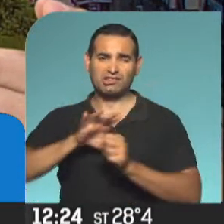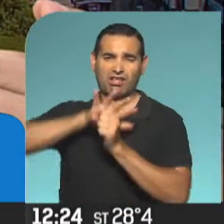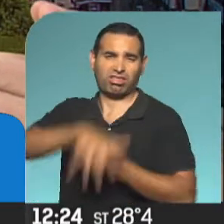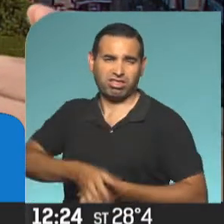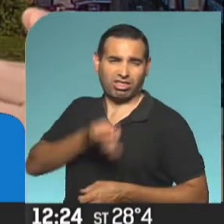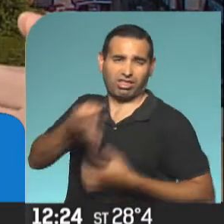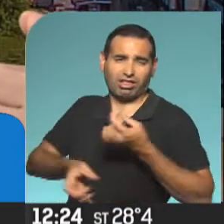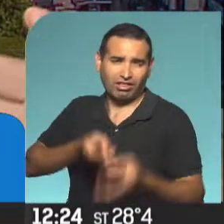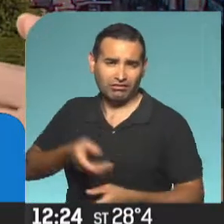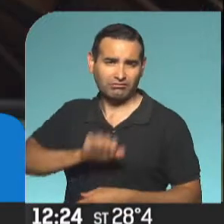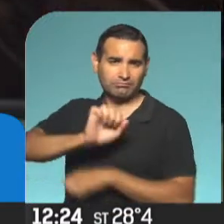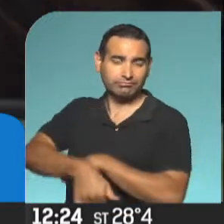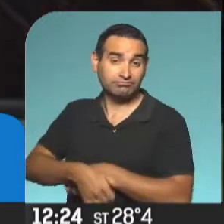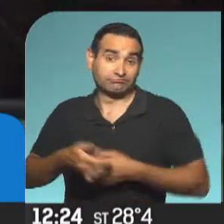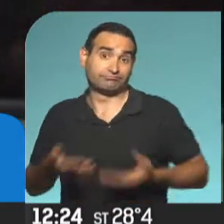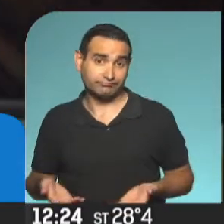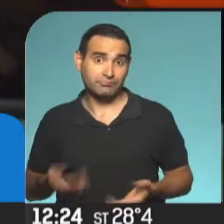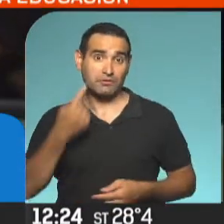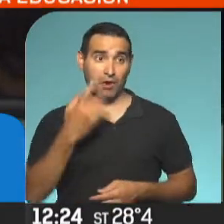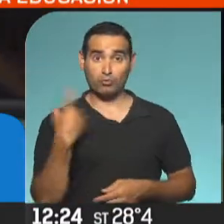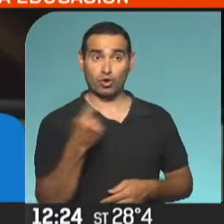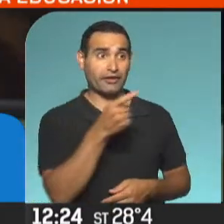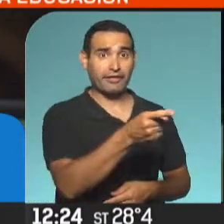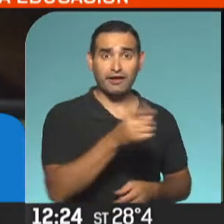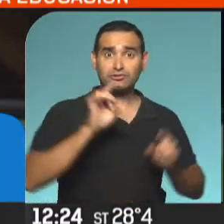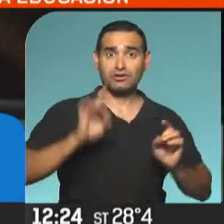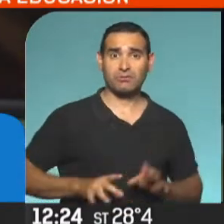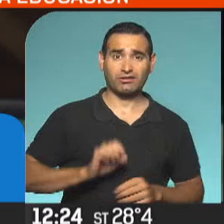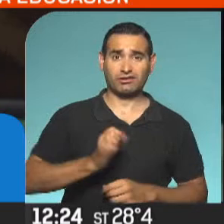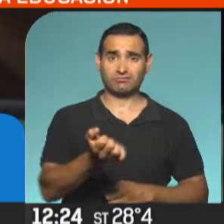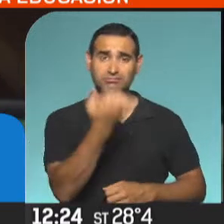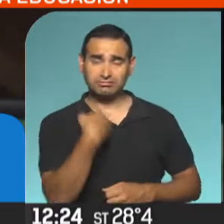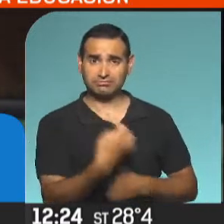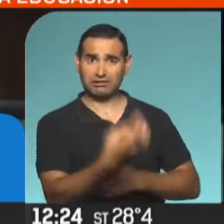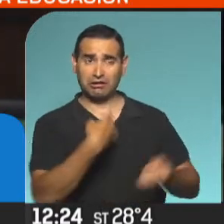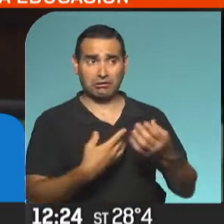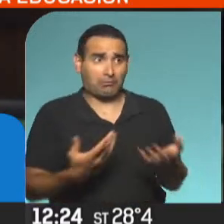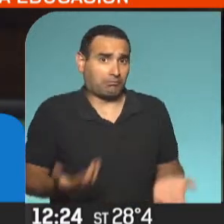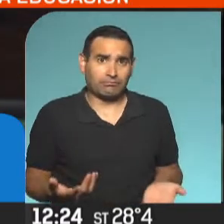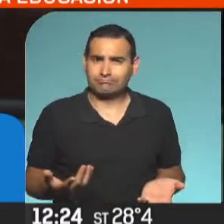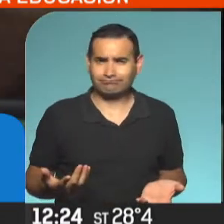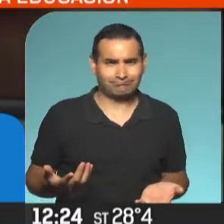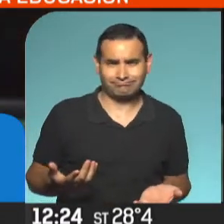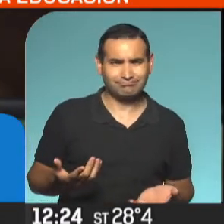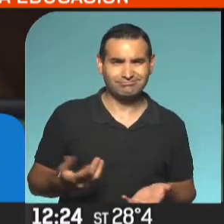docentes. Digo, entonces, si uno ve que la autoridad lo único que hace es denostar y humillar, muy difícilmente, digo,